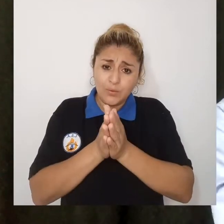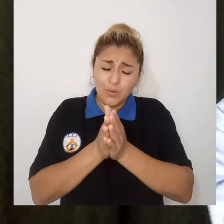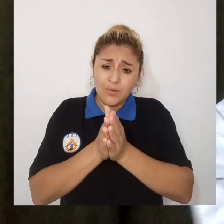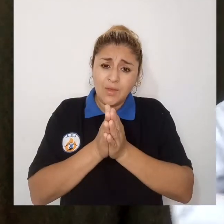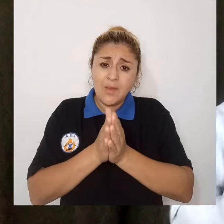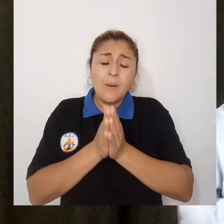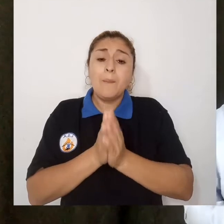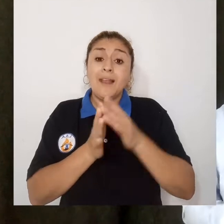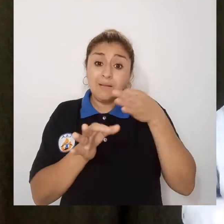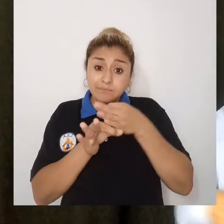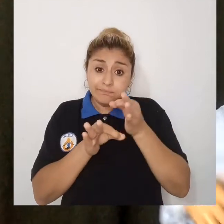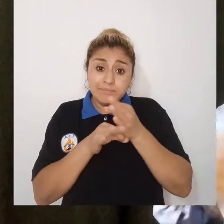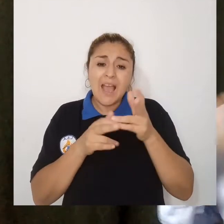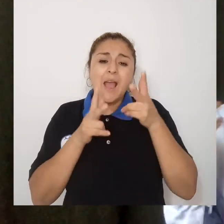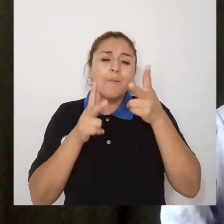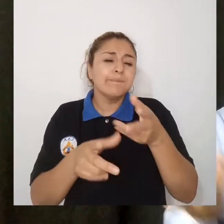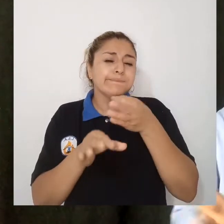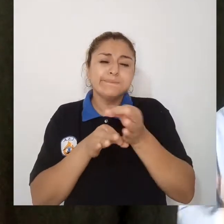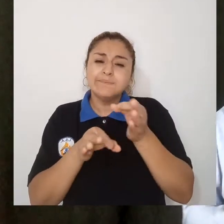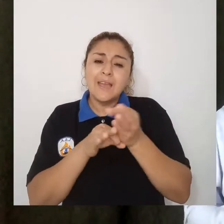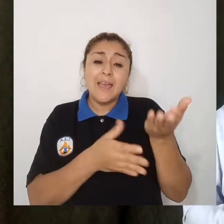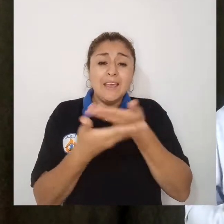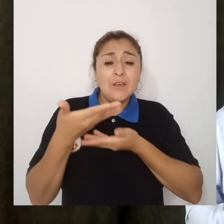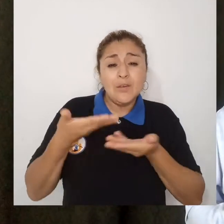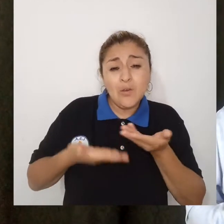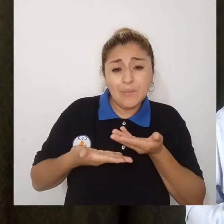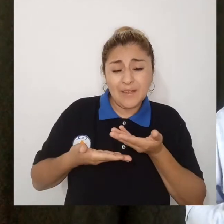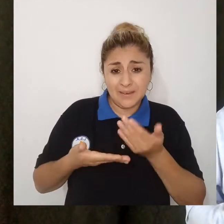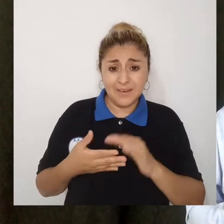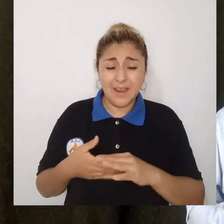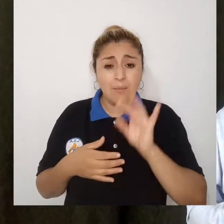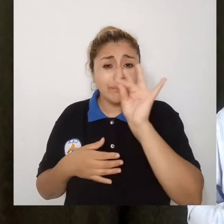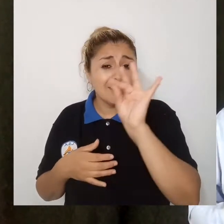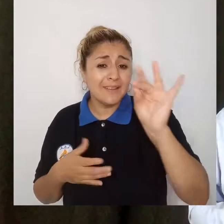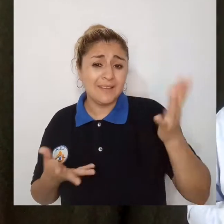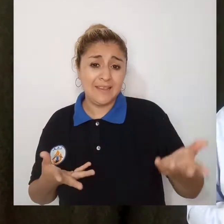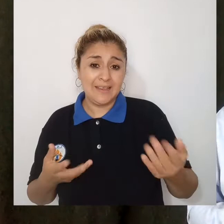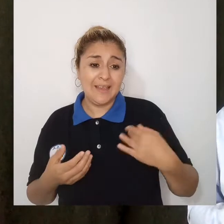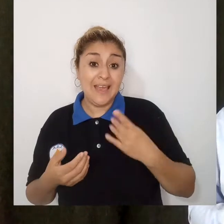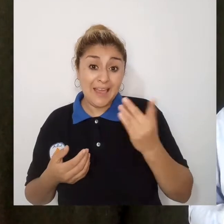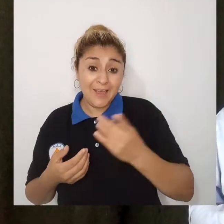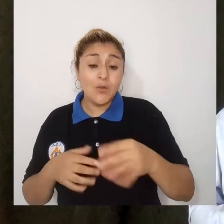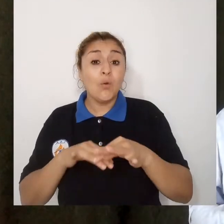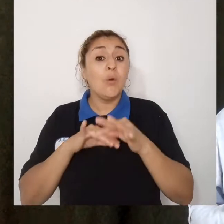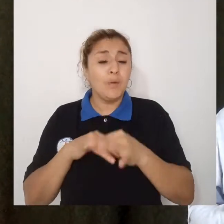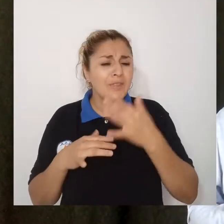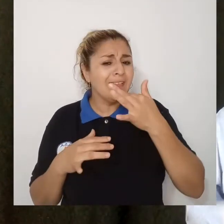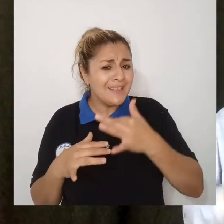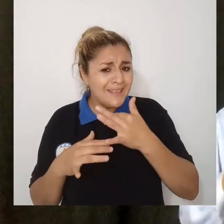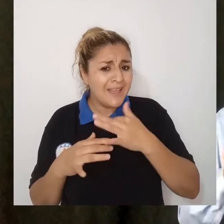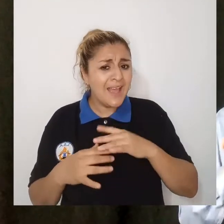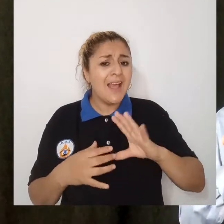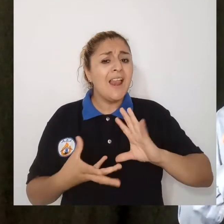compartir no ellos tenían este compromiso de entender la vida cristiana